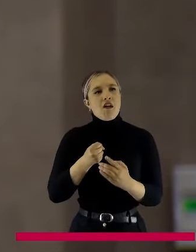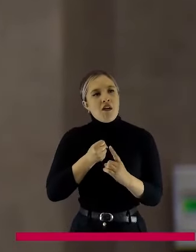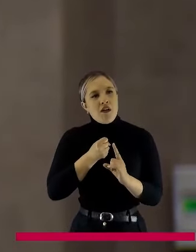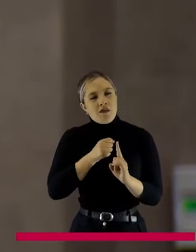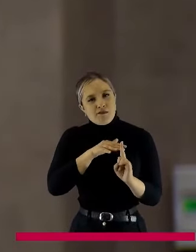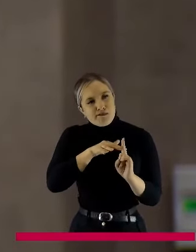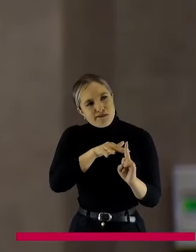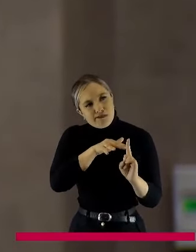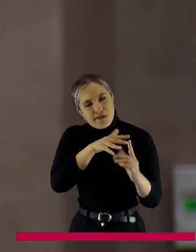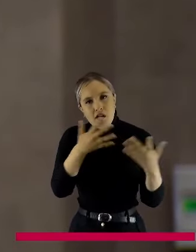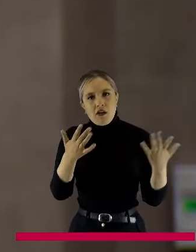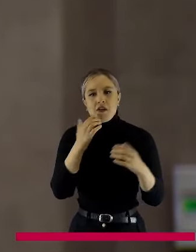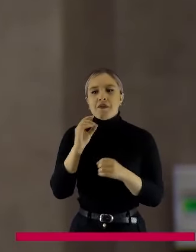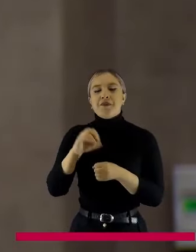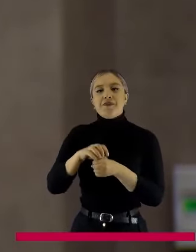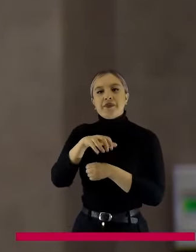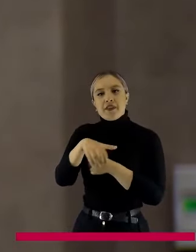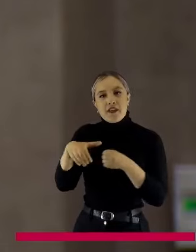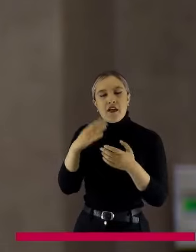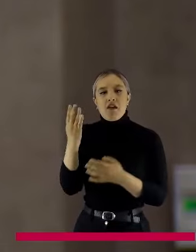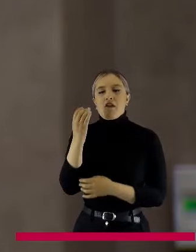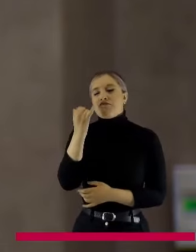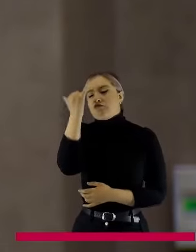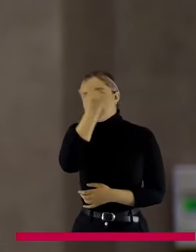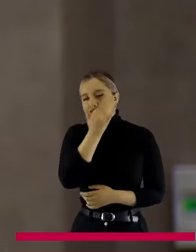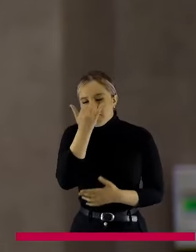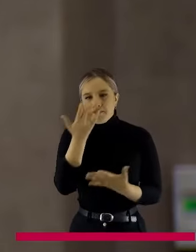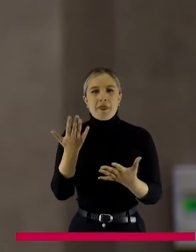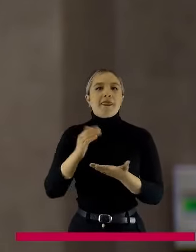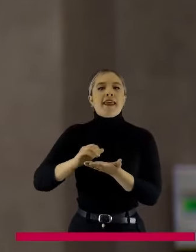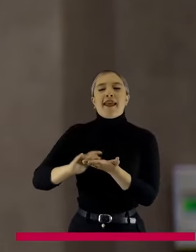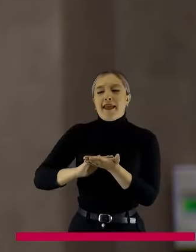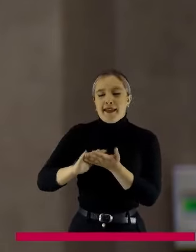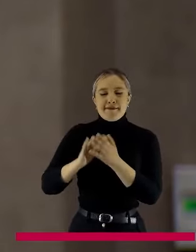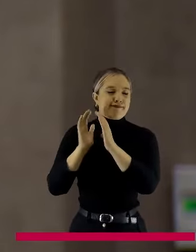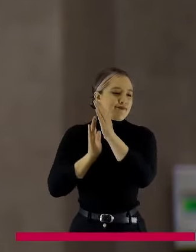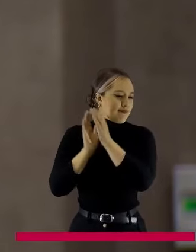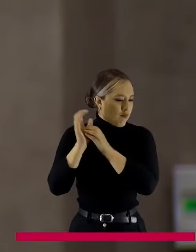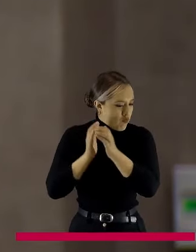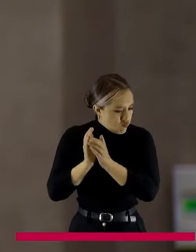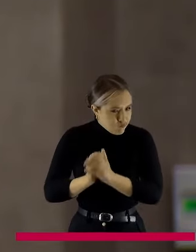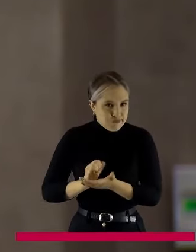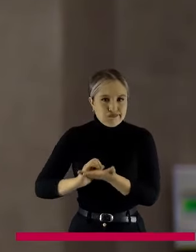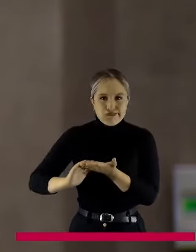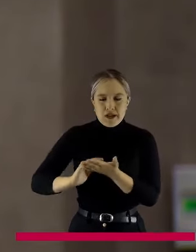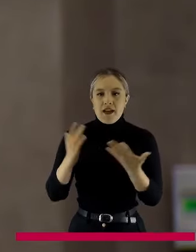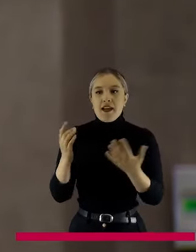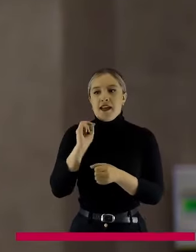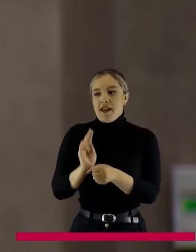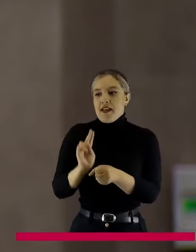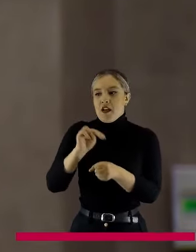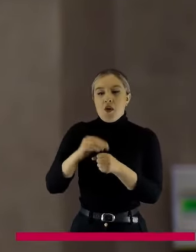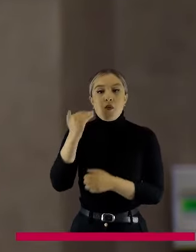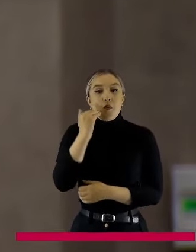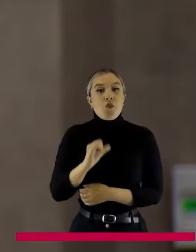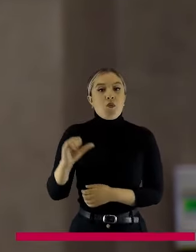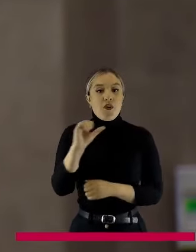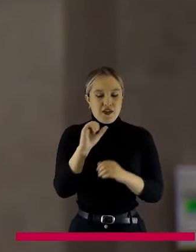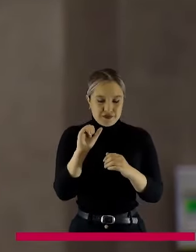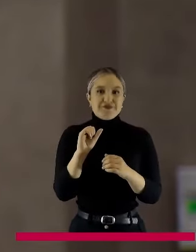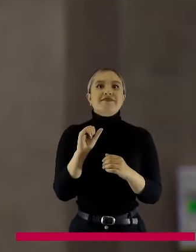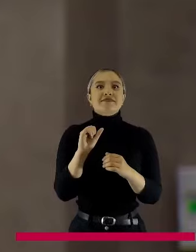activistas, población afrodescendiente, raizal, palenquera, indígena, mujeres campesinas,